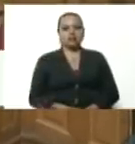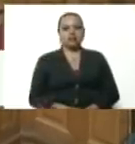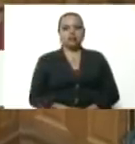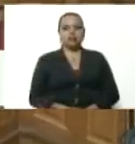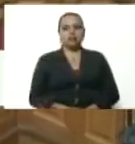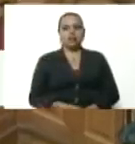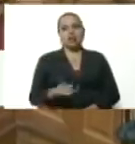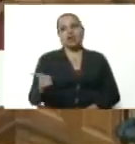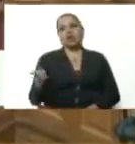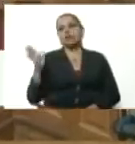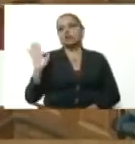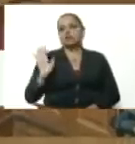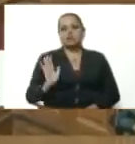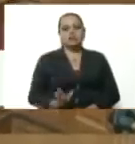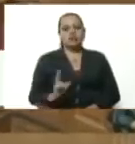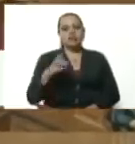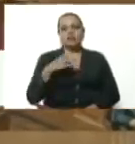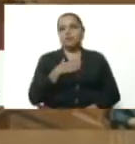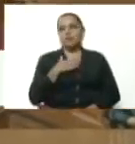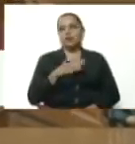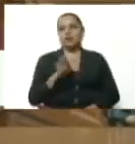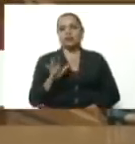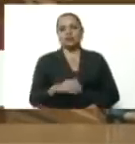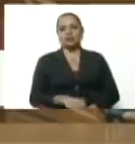no, por Dios. No, no, no.